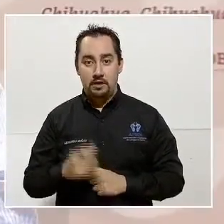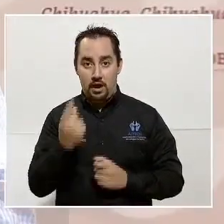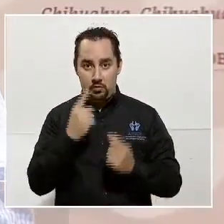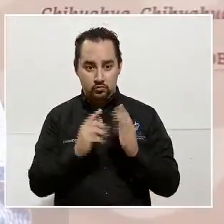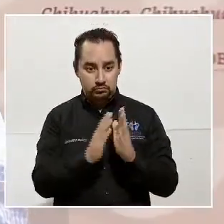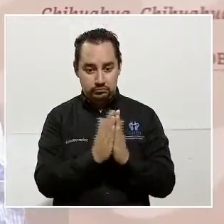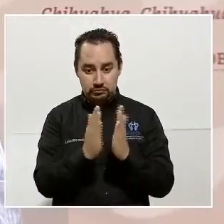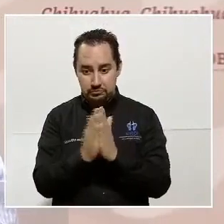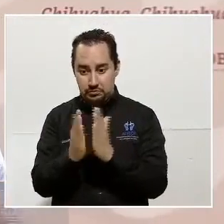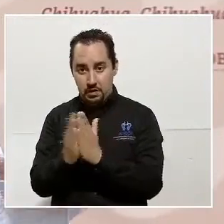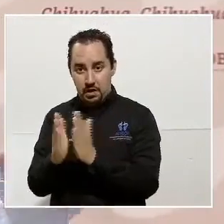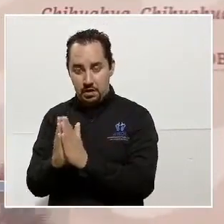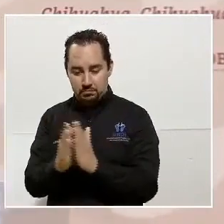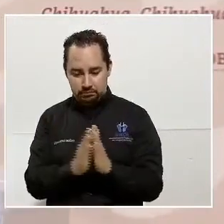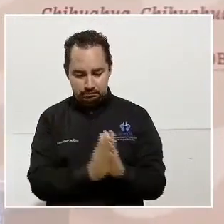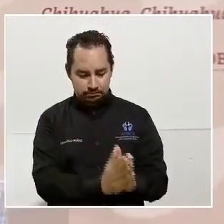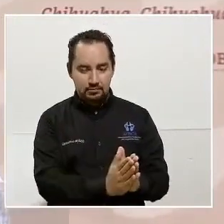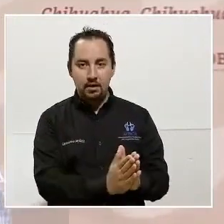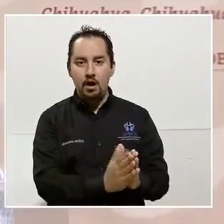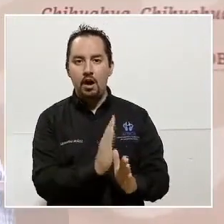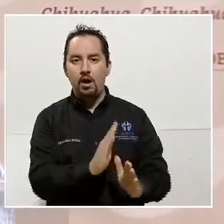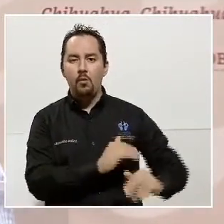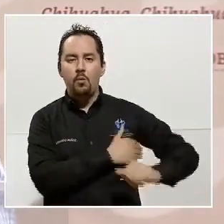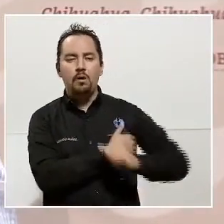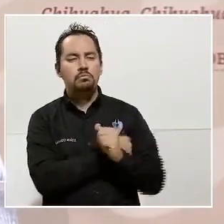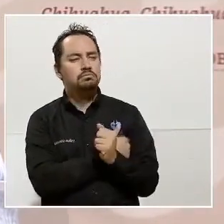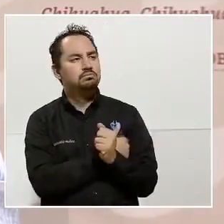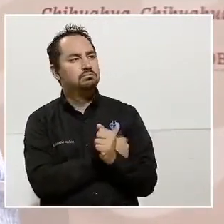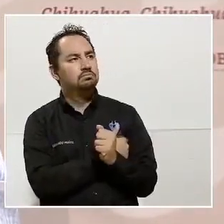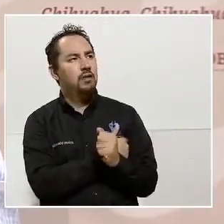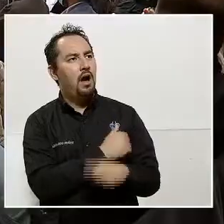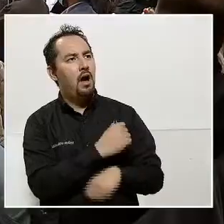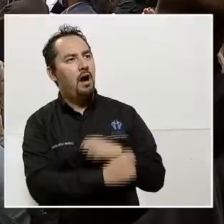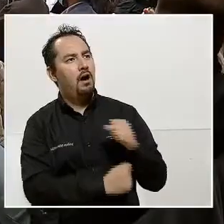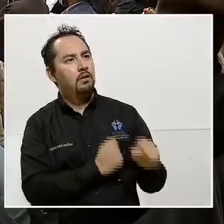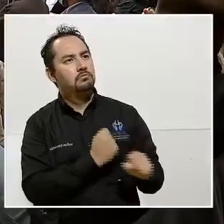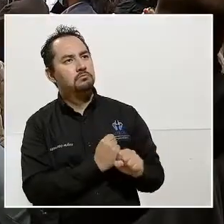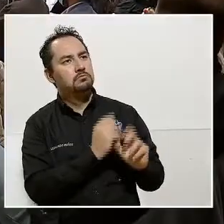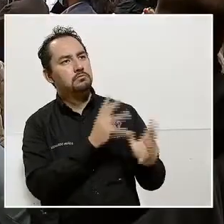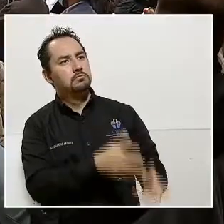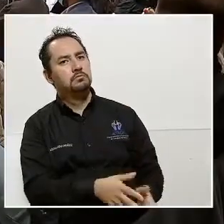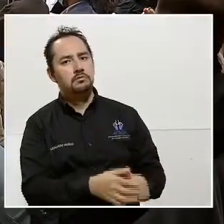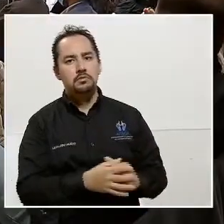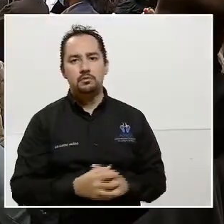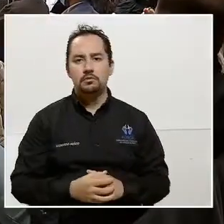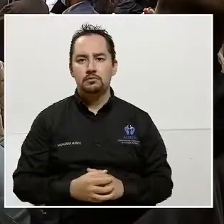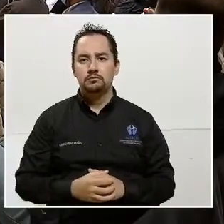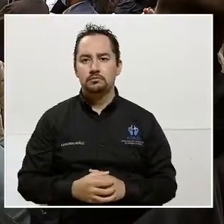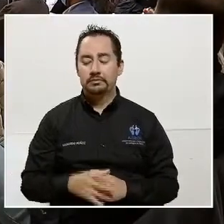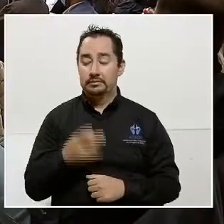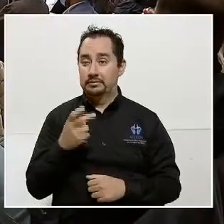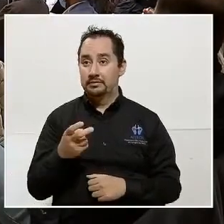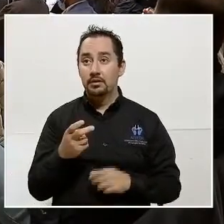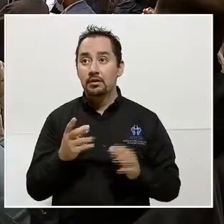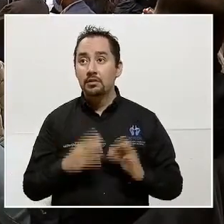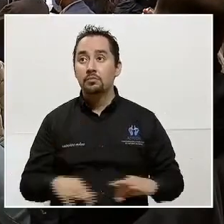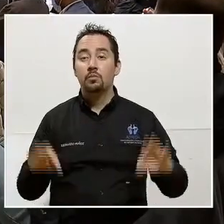los cuales han permanecido en la penumbra durante décadas, es piedra